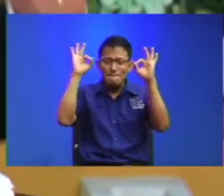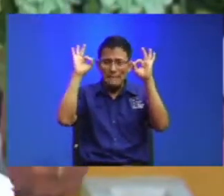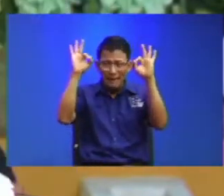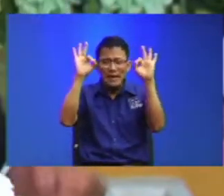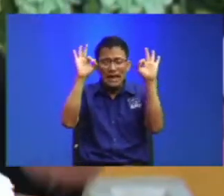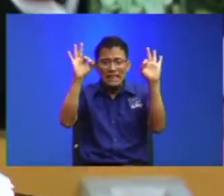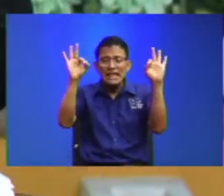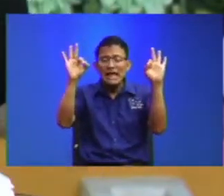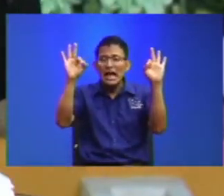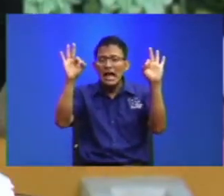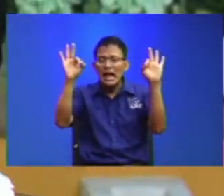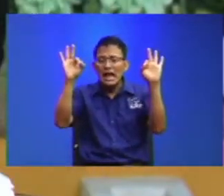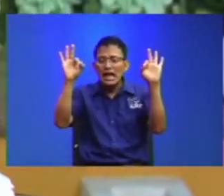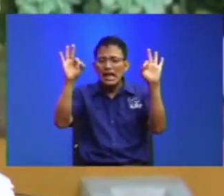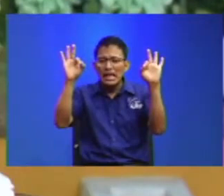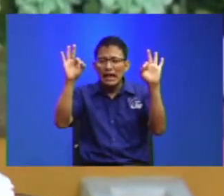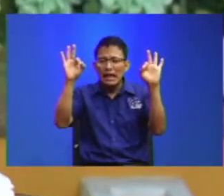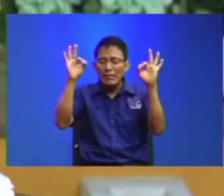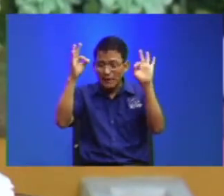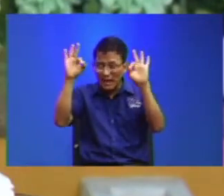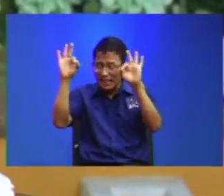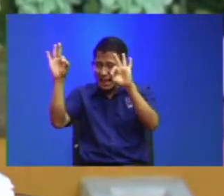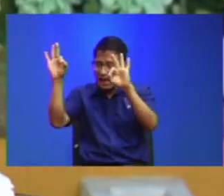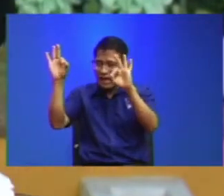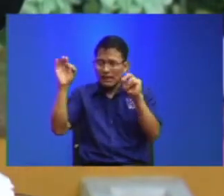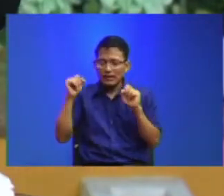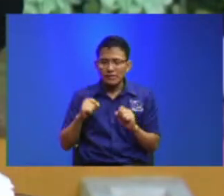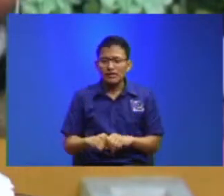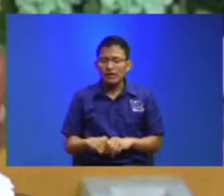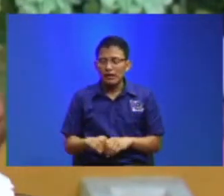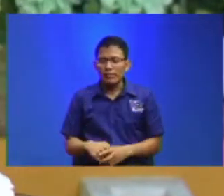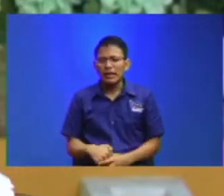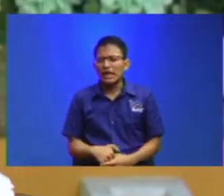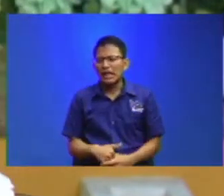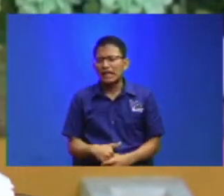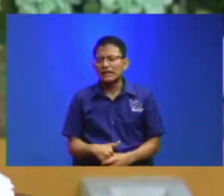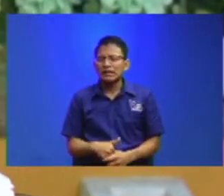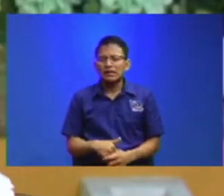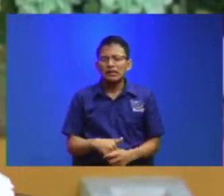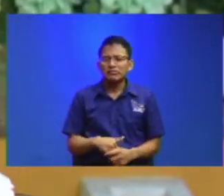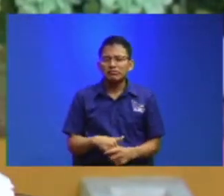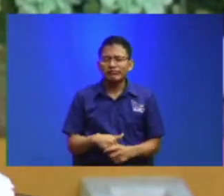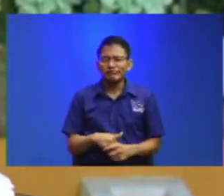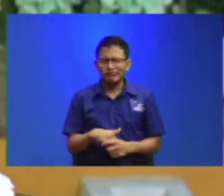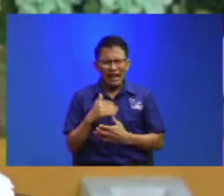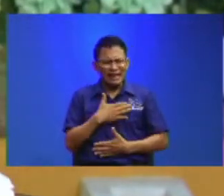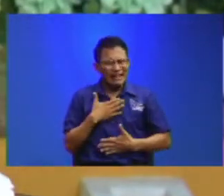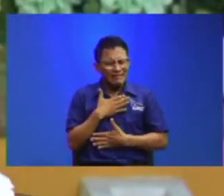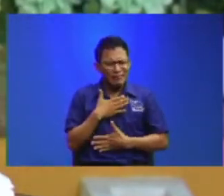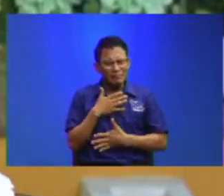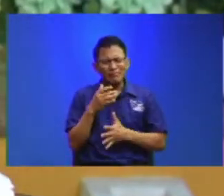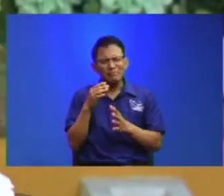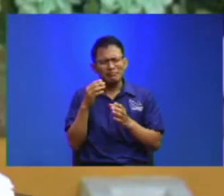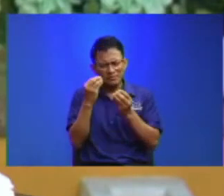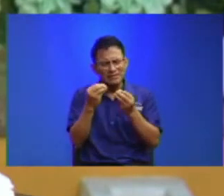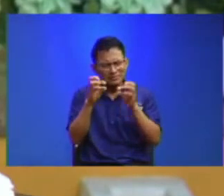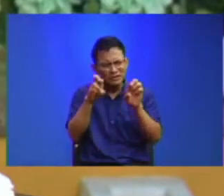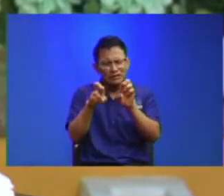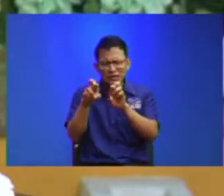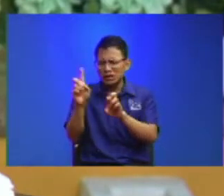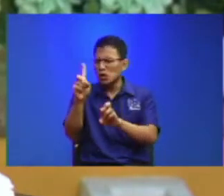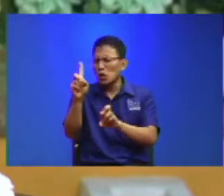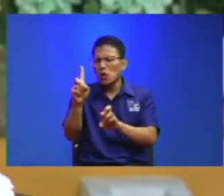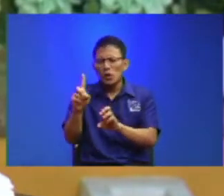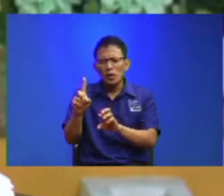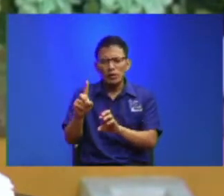adelante, va a ganarse la lotería sin comprar número. Pero seamos sinceros y realistas. El que te